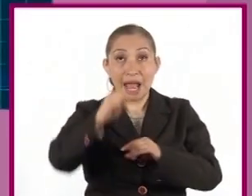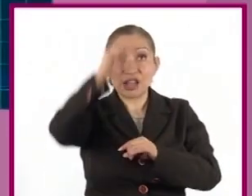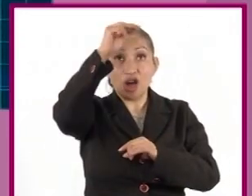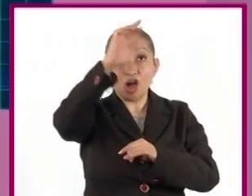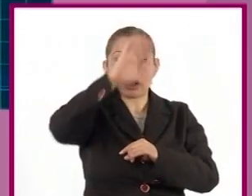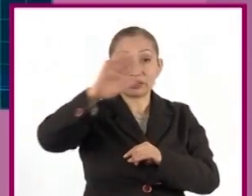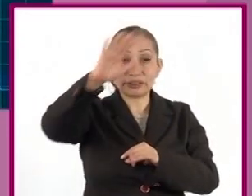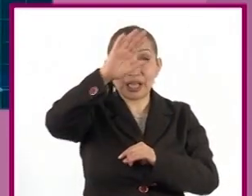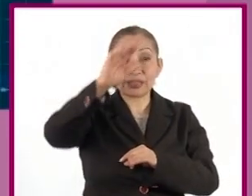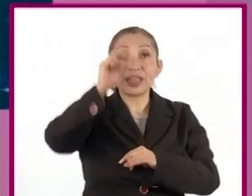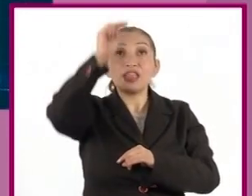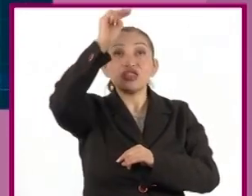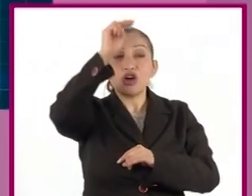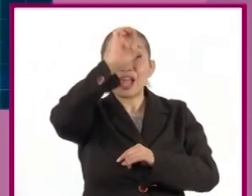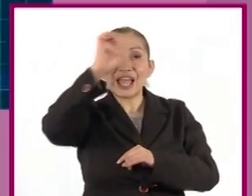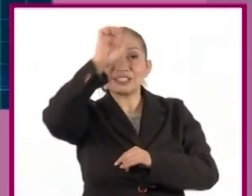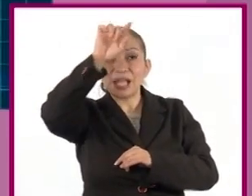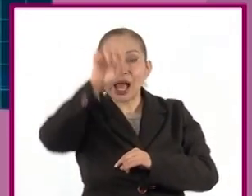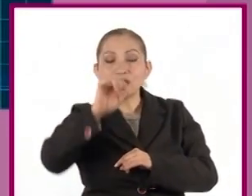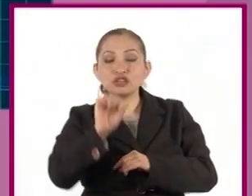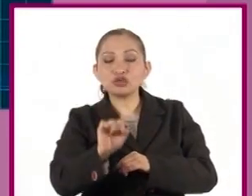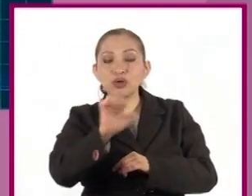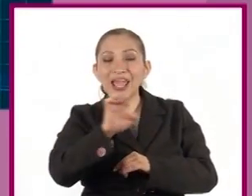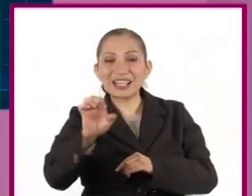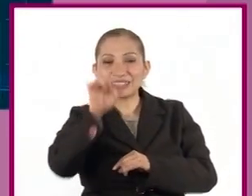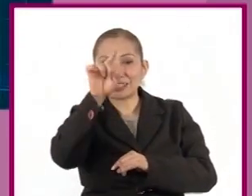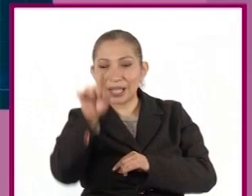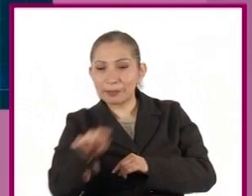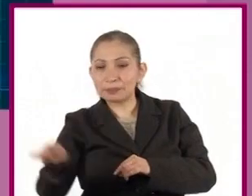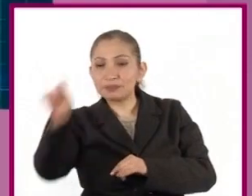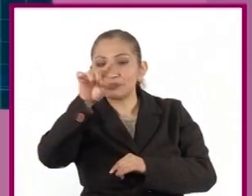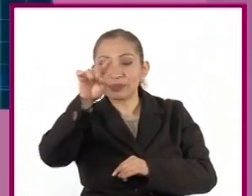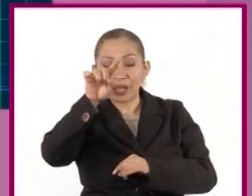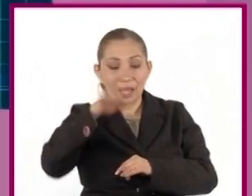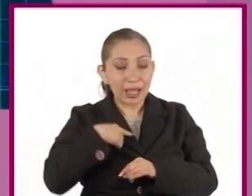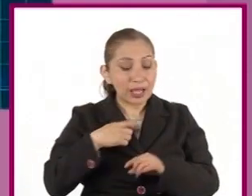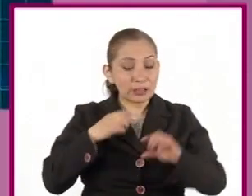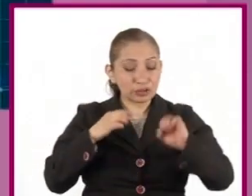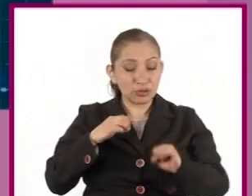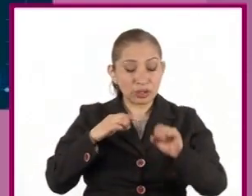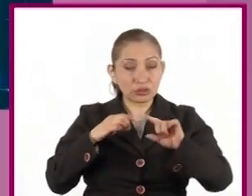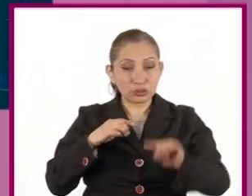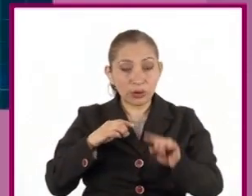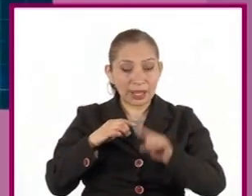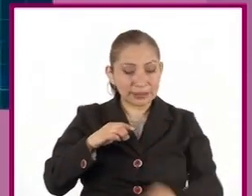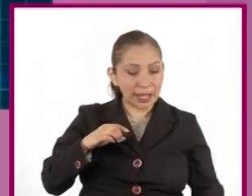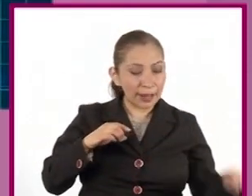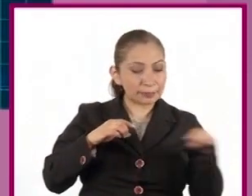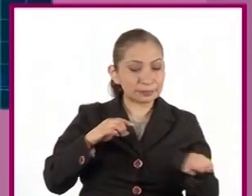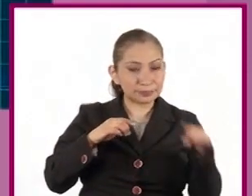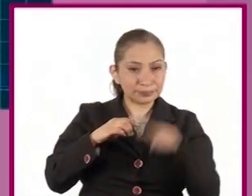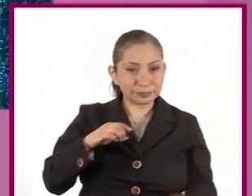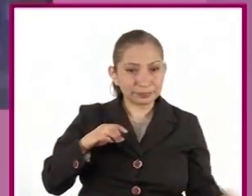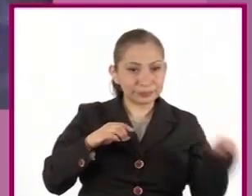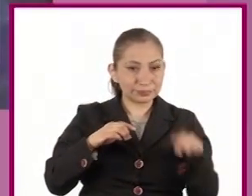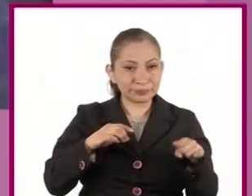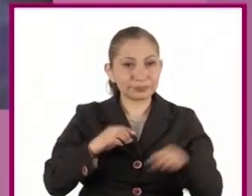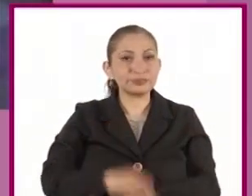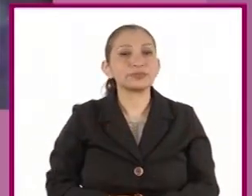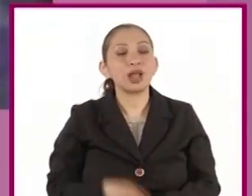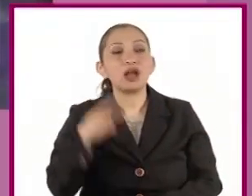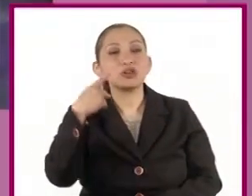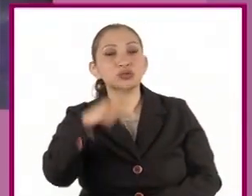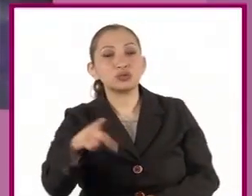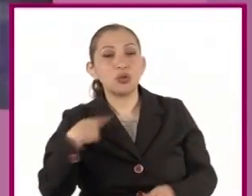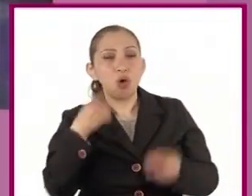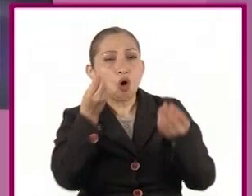norte corren del noreste al suroeste y en el hemisferio sur del sureste al noroeste. Su